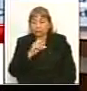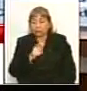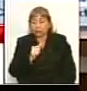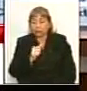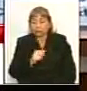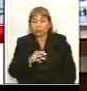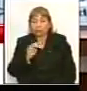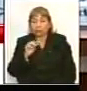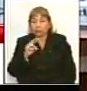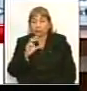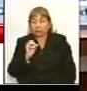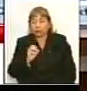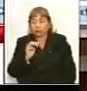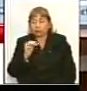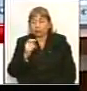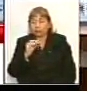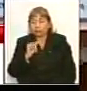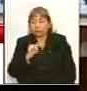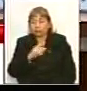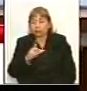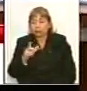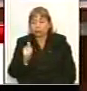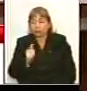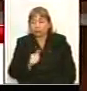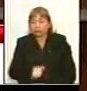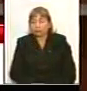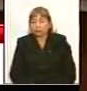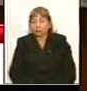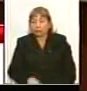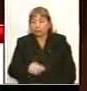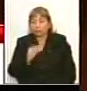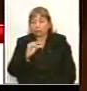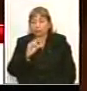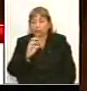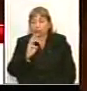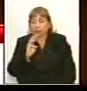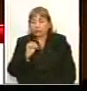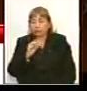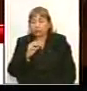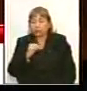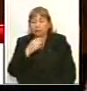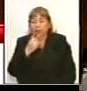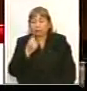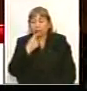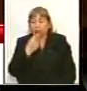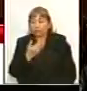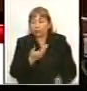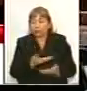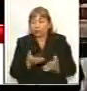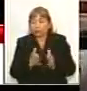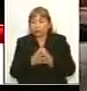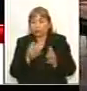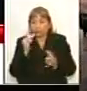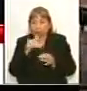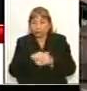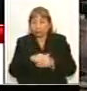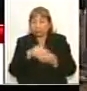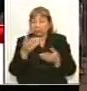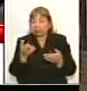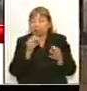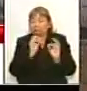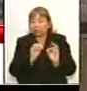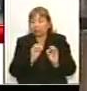congresista Mario Mantilla, también el congresista Guillermo Martorell, pasamos al voto, la